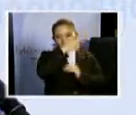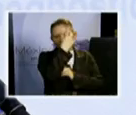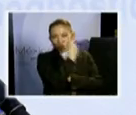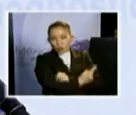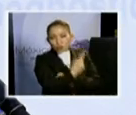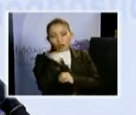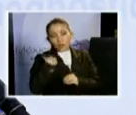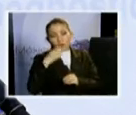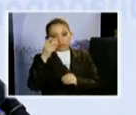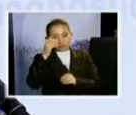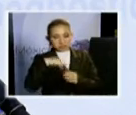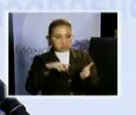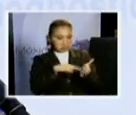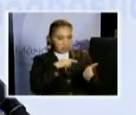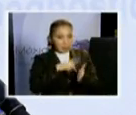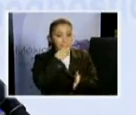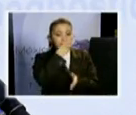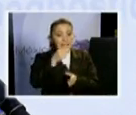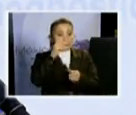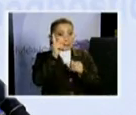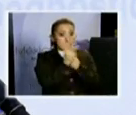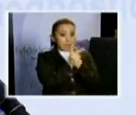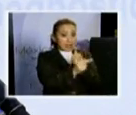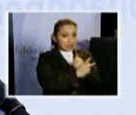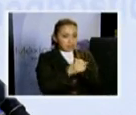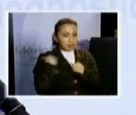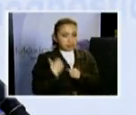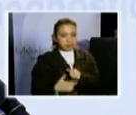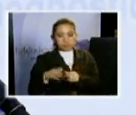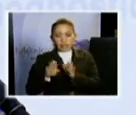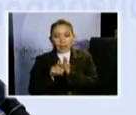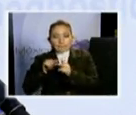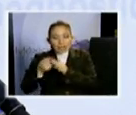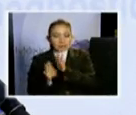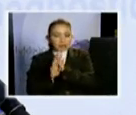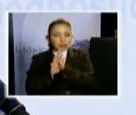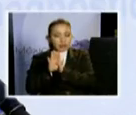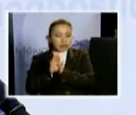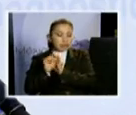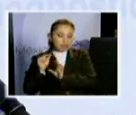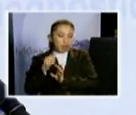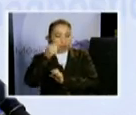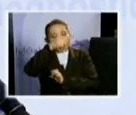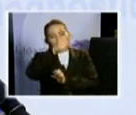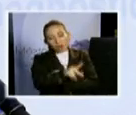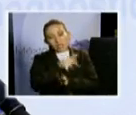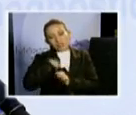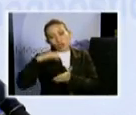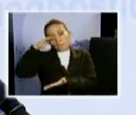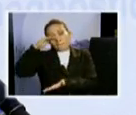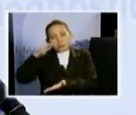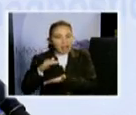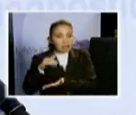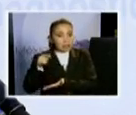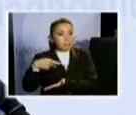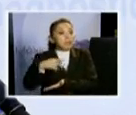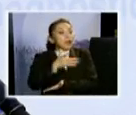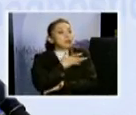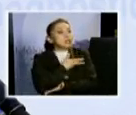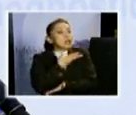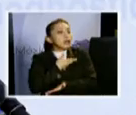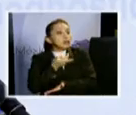tuvo como corolario que las naciones en desarrollo adujeran que solo reducirían sus emisiones si para ello contaban con